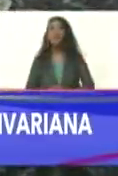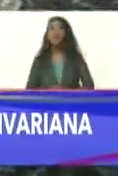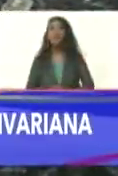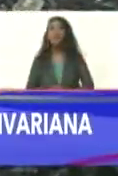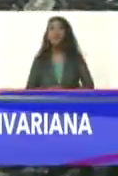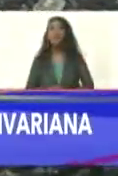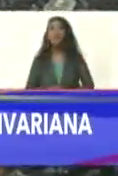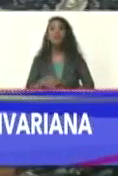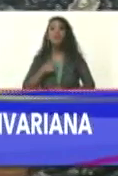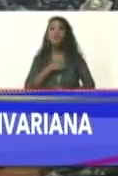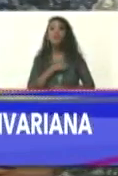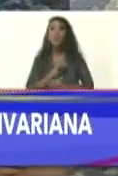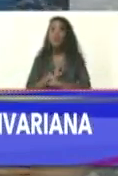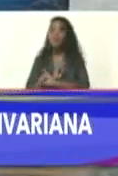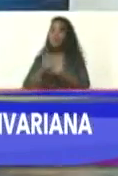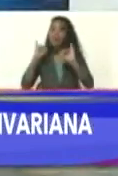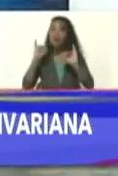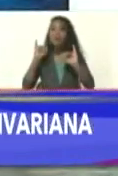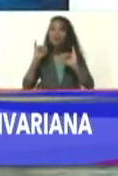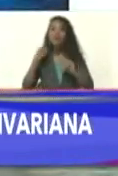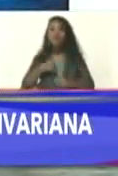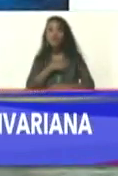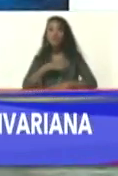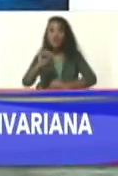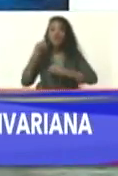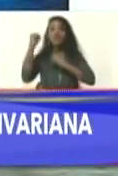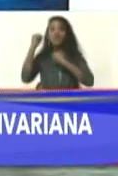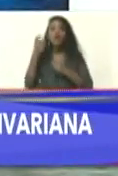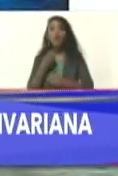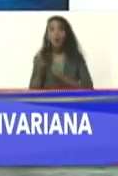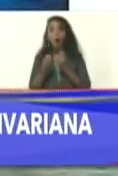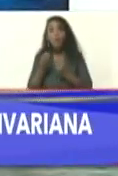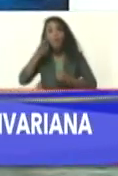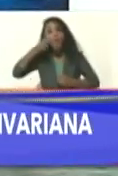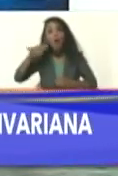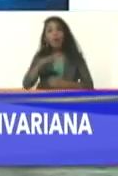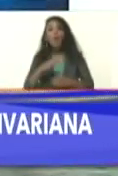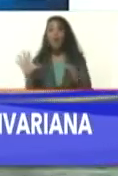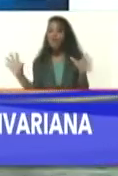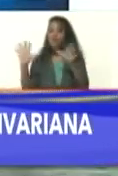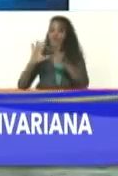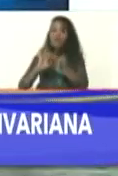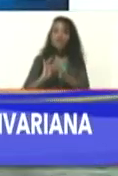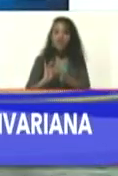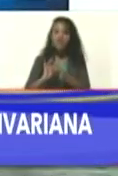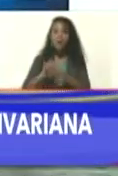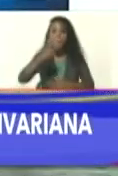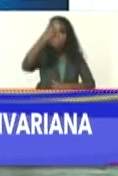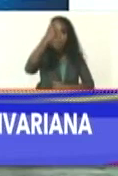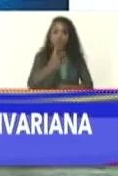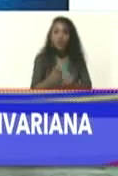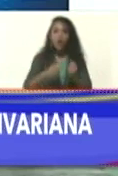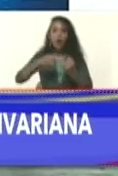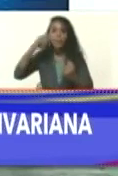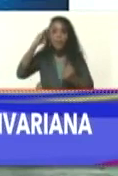Estamos terminando como debe ser, victoriosos como pueblo. En unión